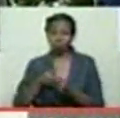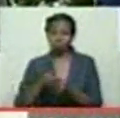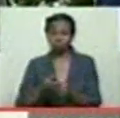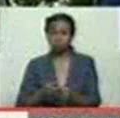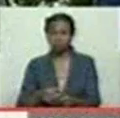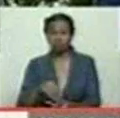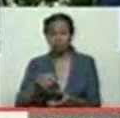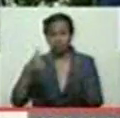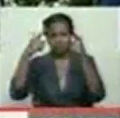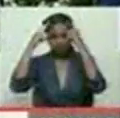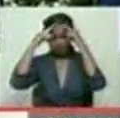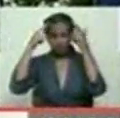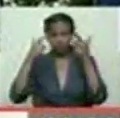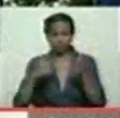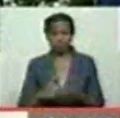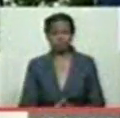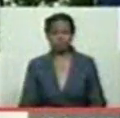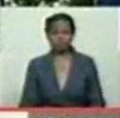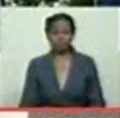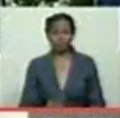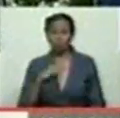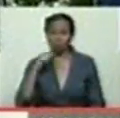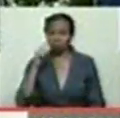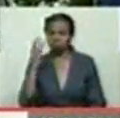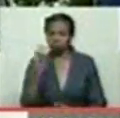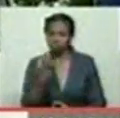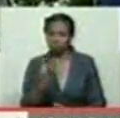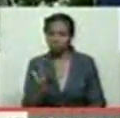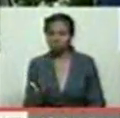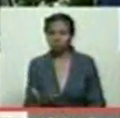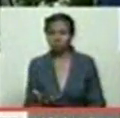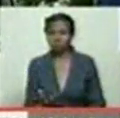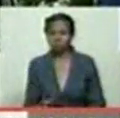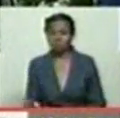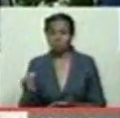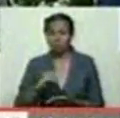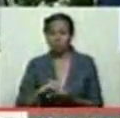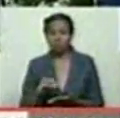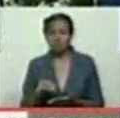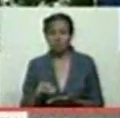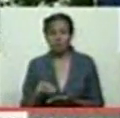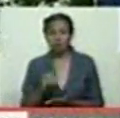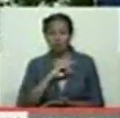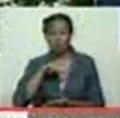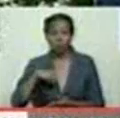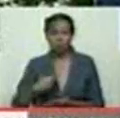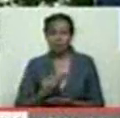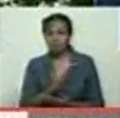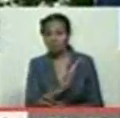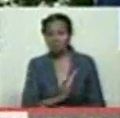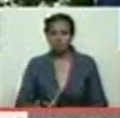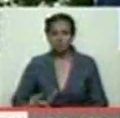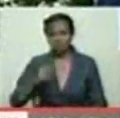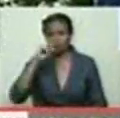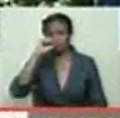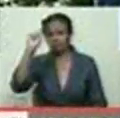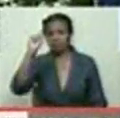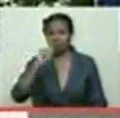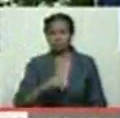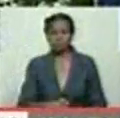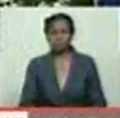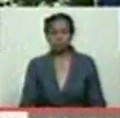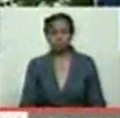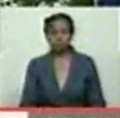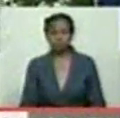supremo Hugo Chávez y ratificado por nuestro presidente Nicolás Maduro.